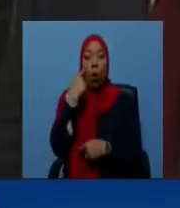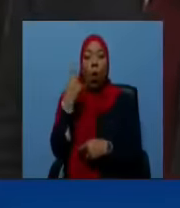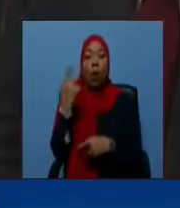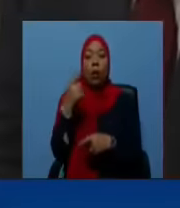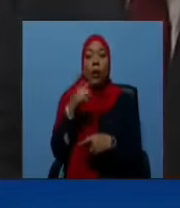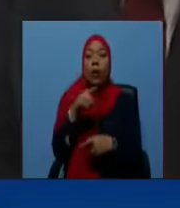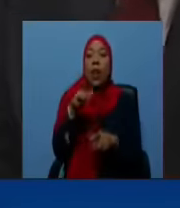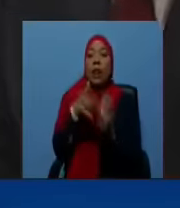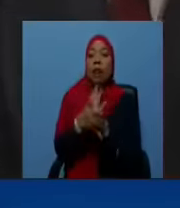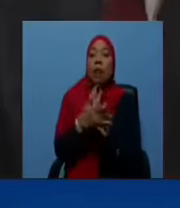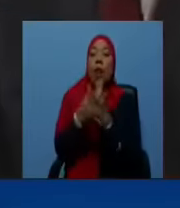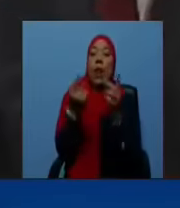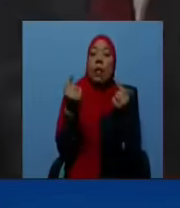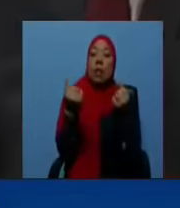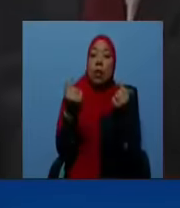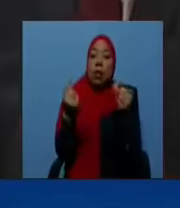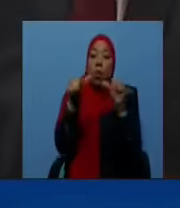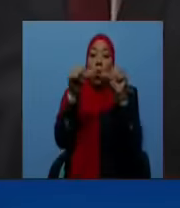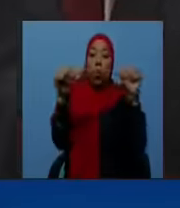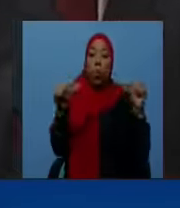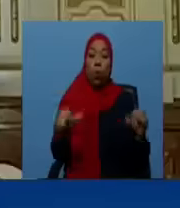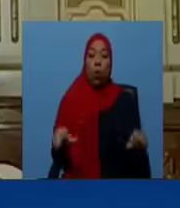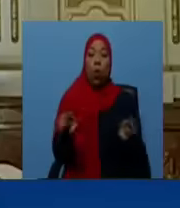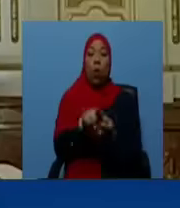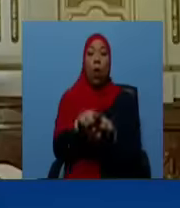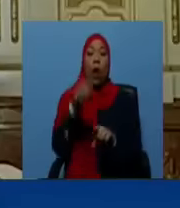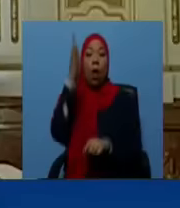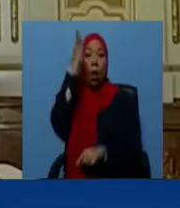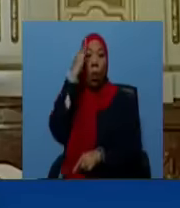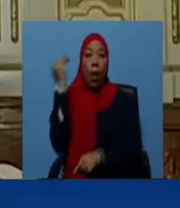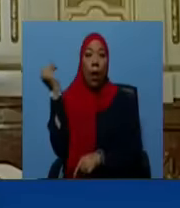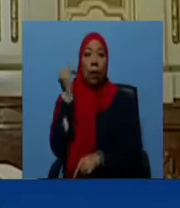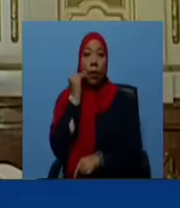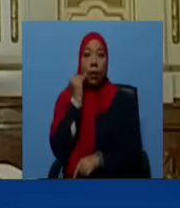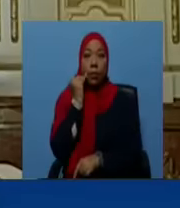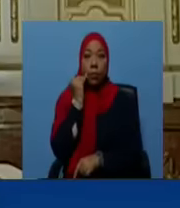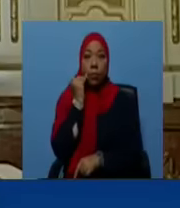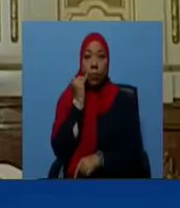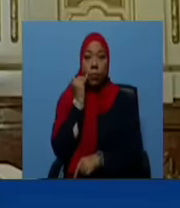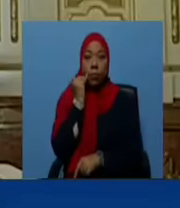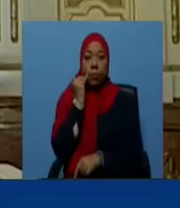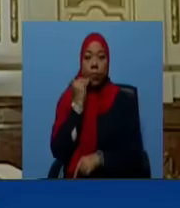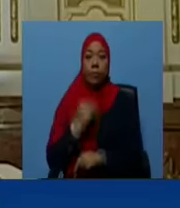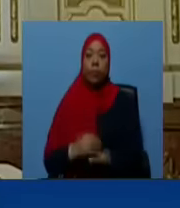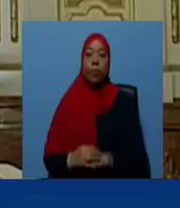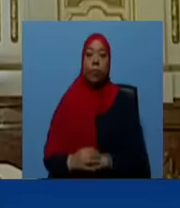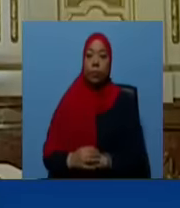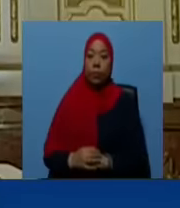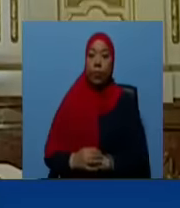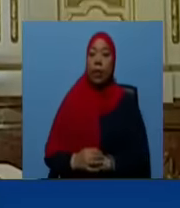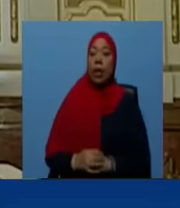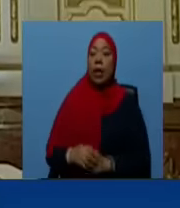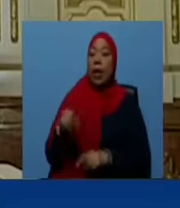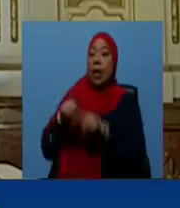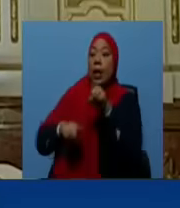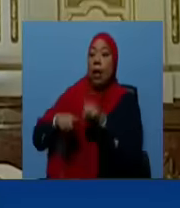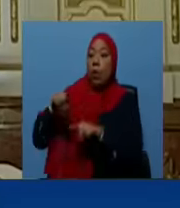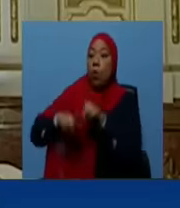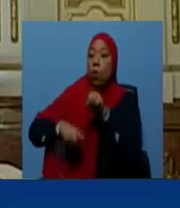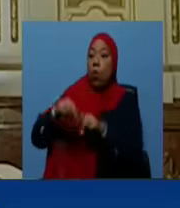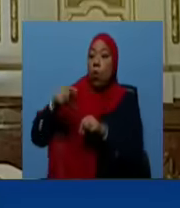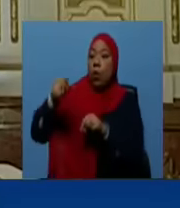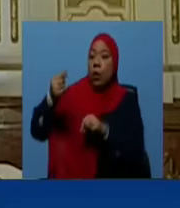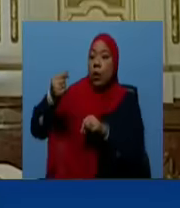enfermedad de la economía holandesa. La inflación fue una enfermedad venezolana de